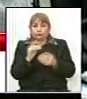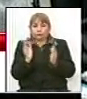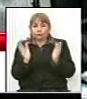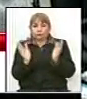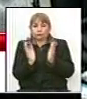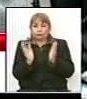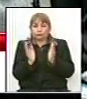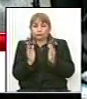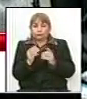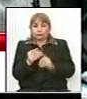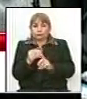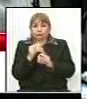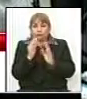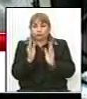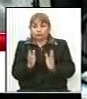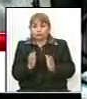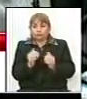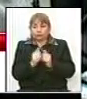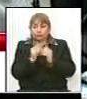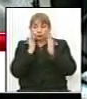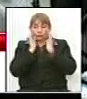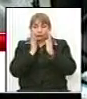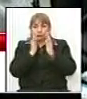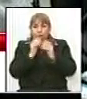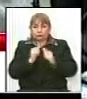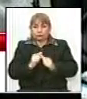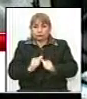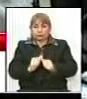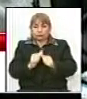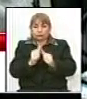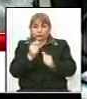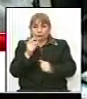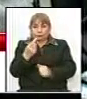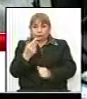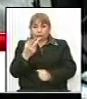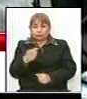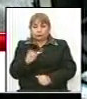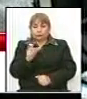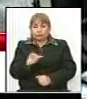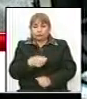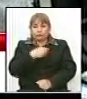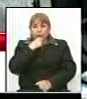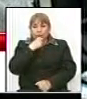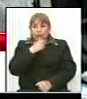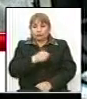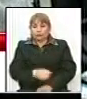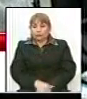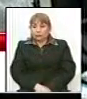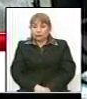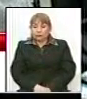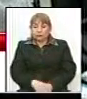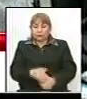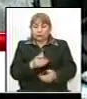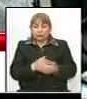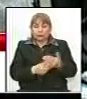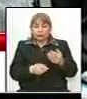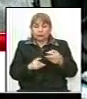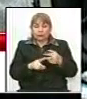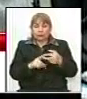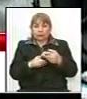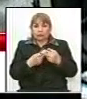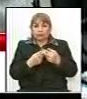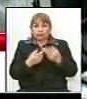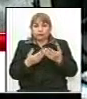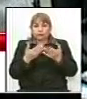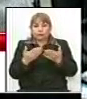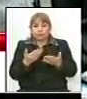pequeños pero especializados en atención y ser la contención de esas primeras dificultades del adulto mayor. Que se empiecen a generar